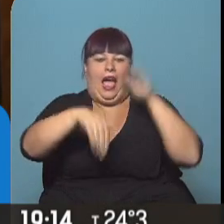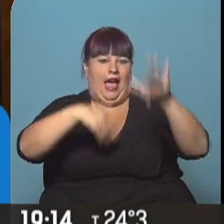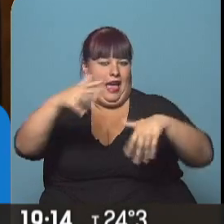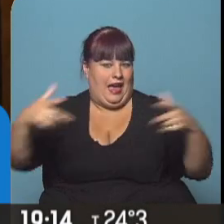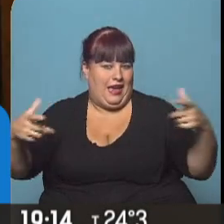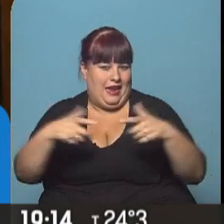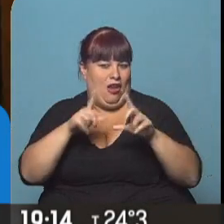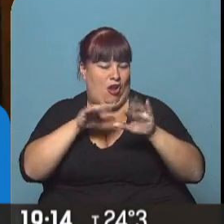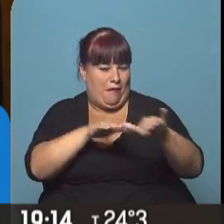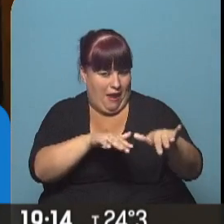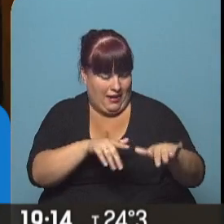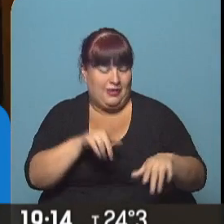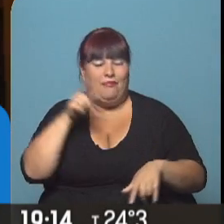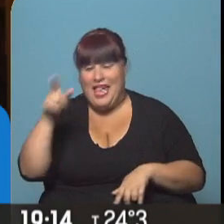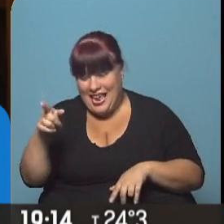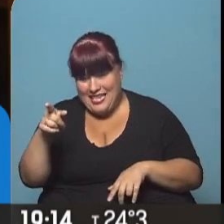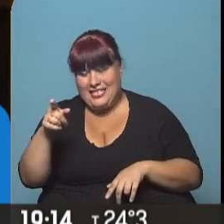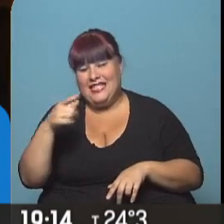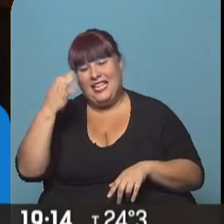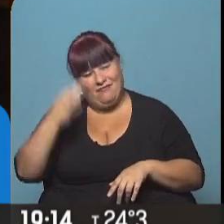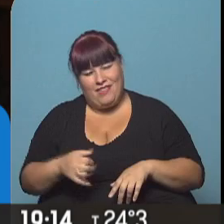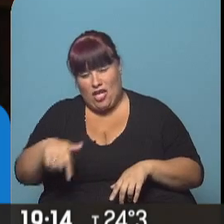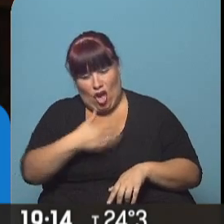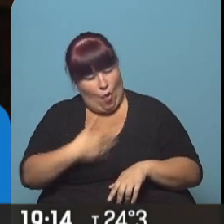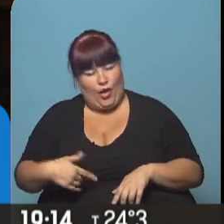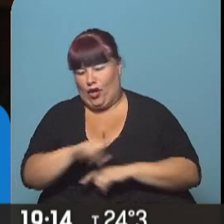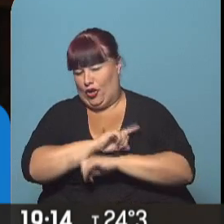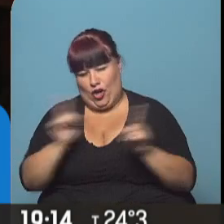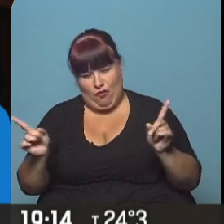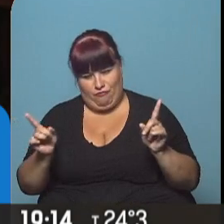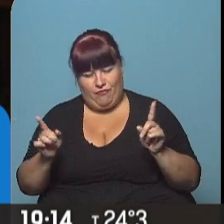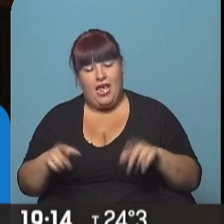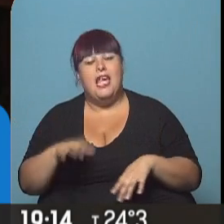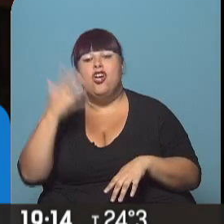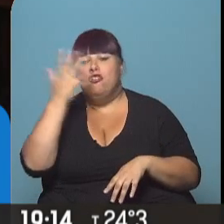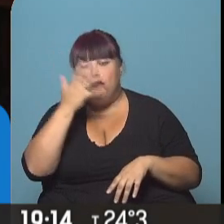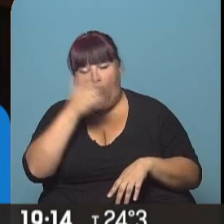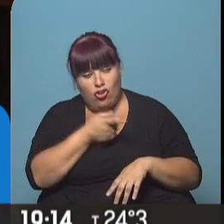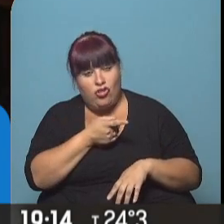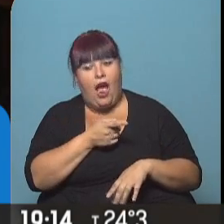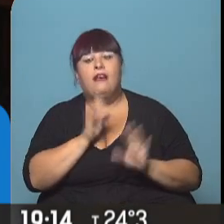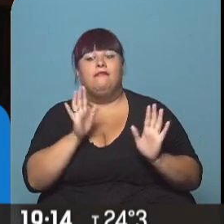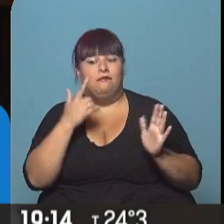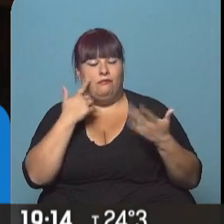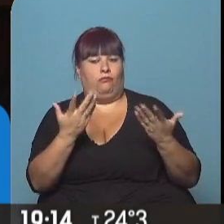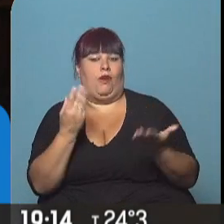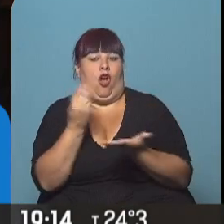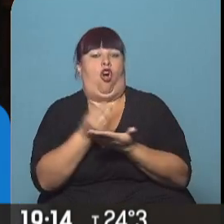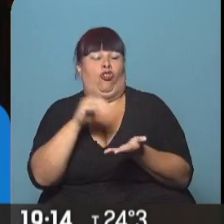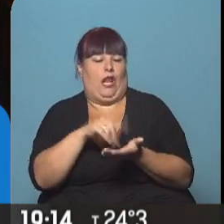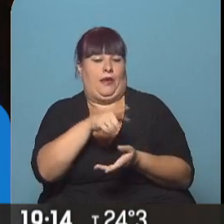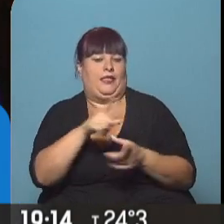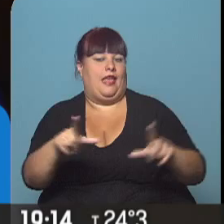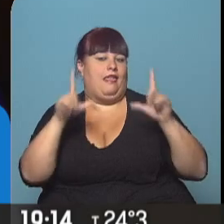los manifestantes. En este caso, seguramente no va a ser así, y Hugo Moyano quedará referenciado una vez más